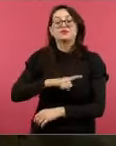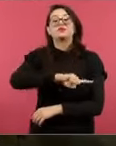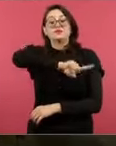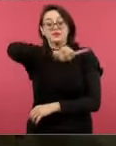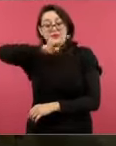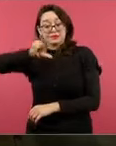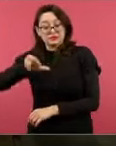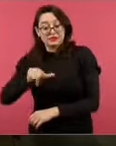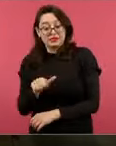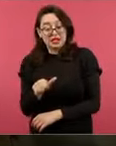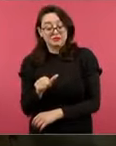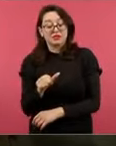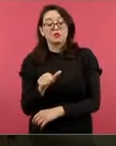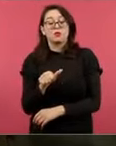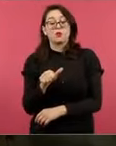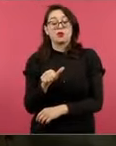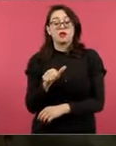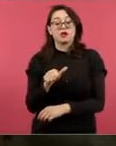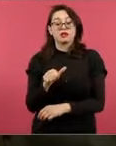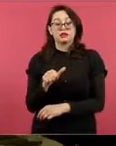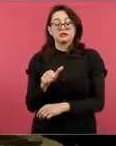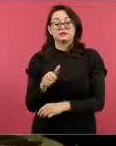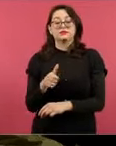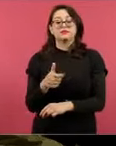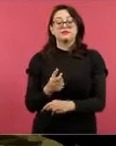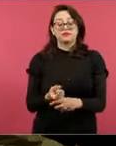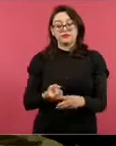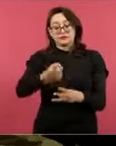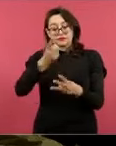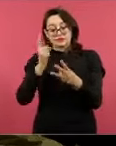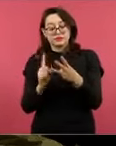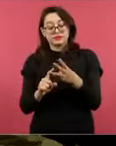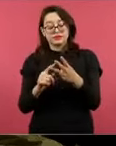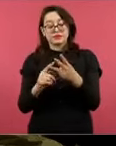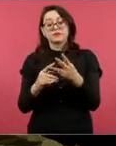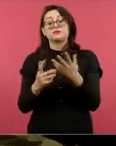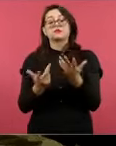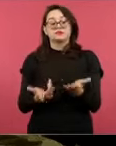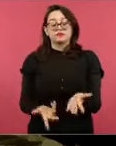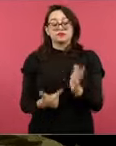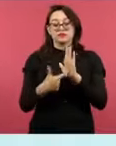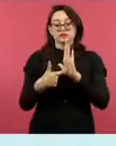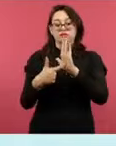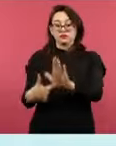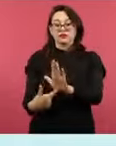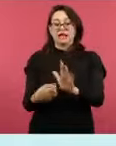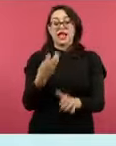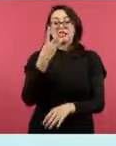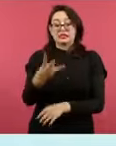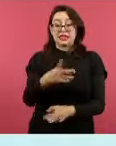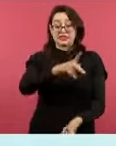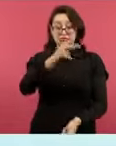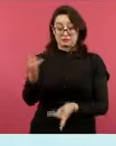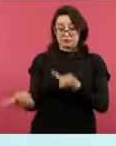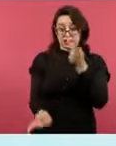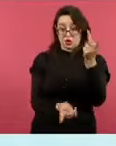parte de este primer momento, se les van a presentar 3 preguntas a los